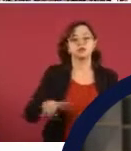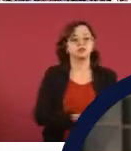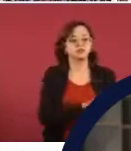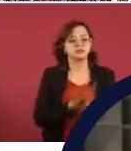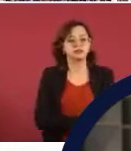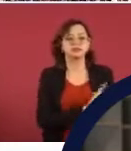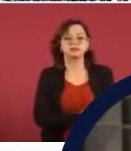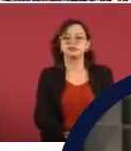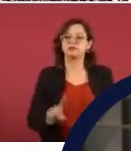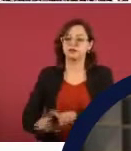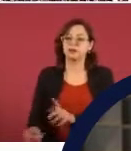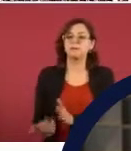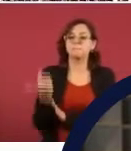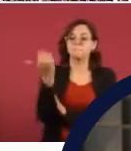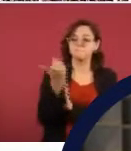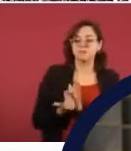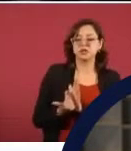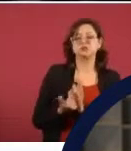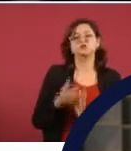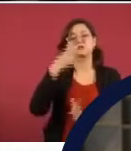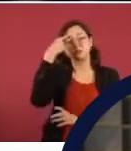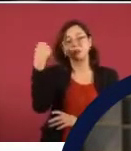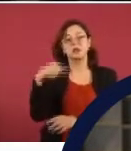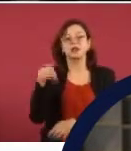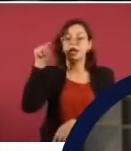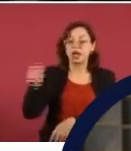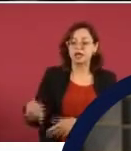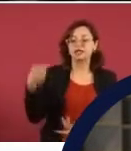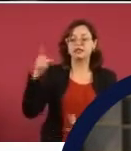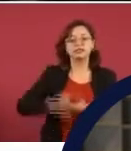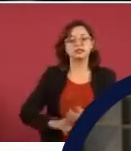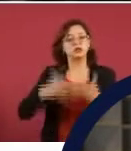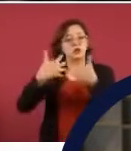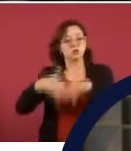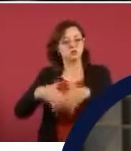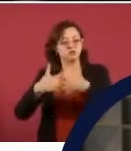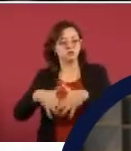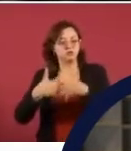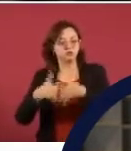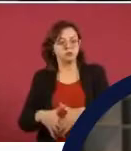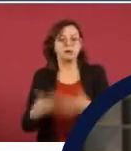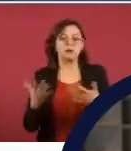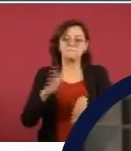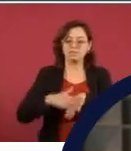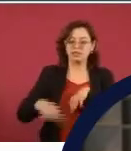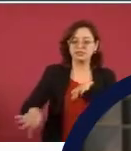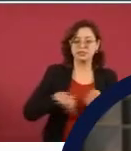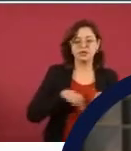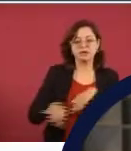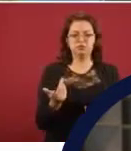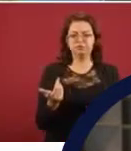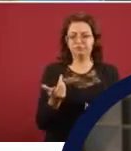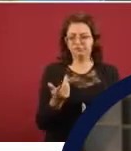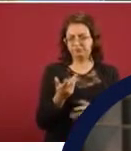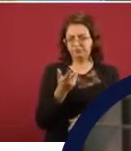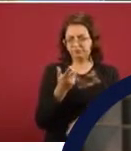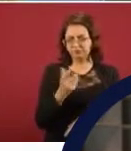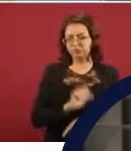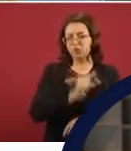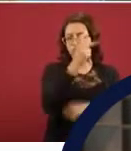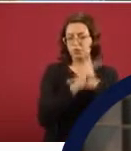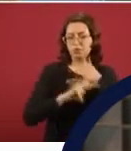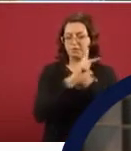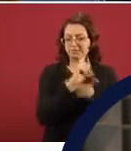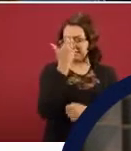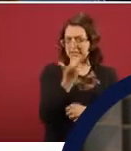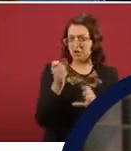en aras de la transformación social y económica. Es un discurso revolucionario, que puede llevarnos o que está llevándonos a